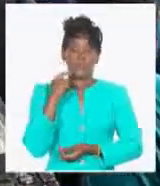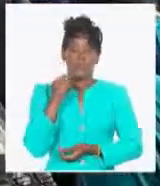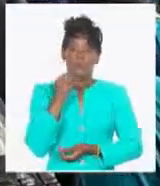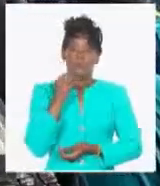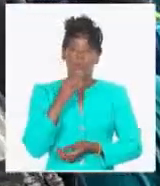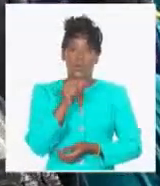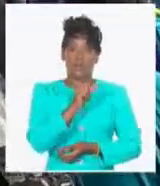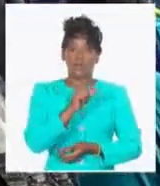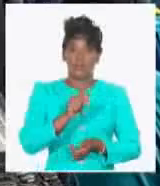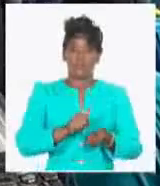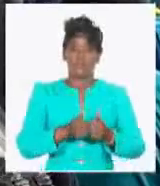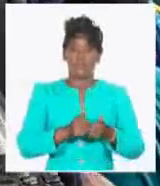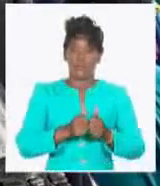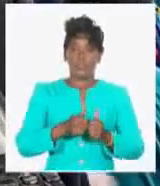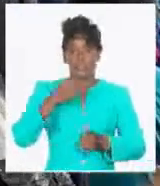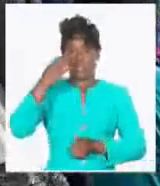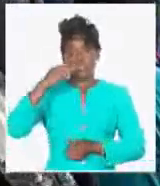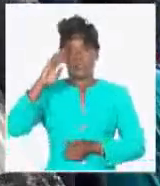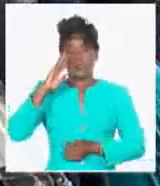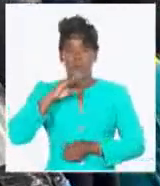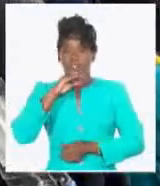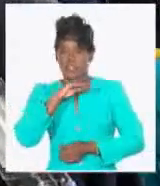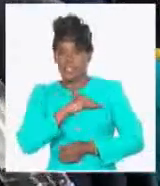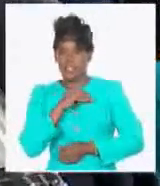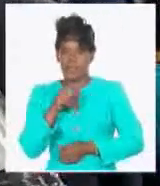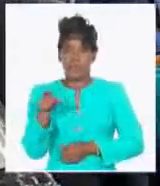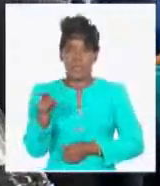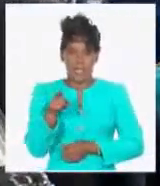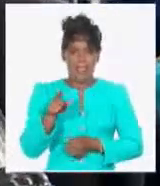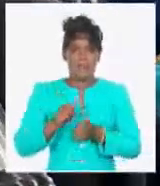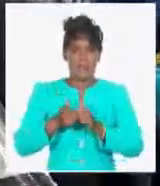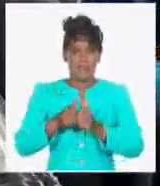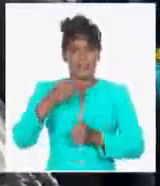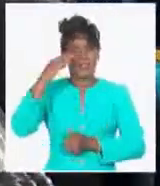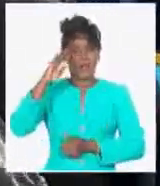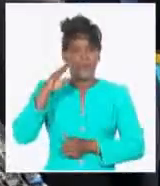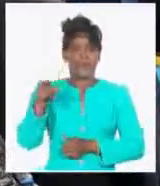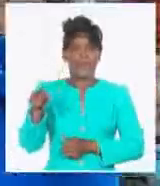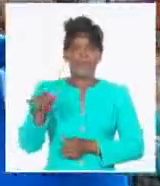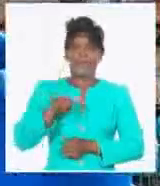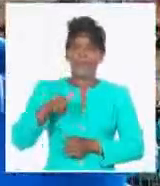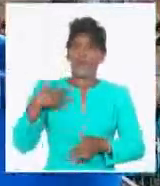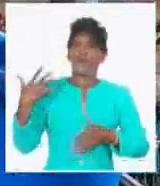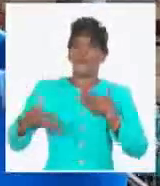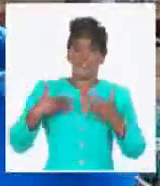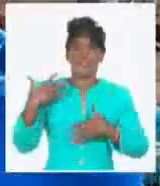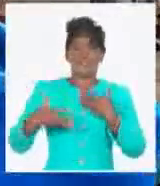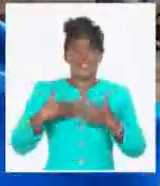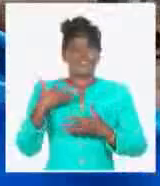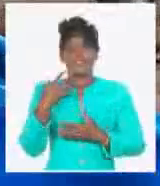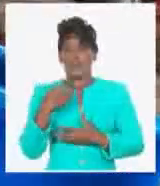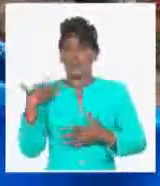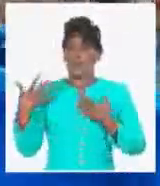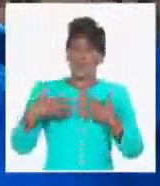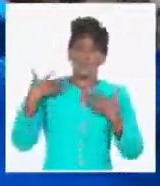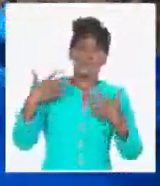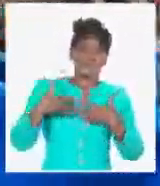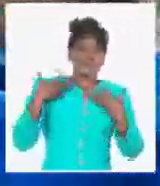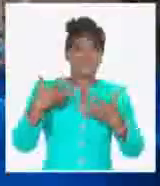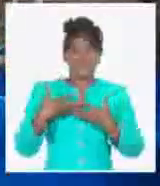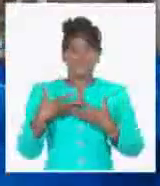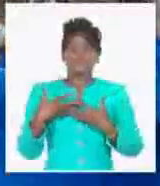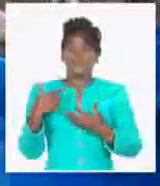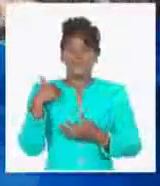atletas cubanos son contentos también. Antes los Juegos y entonces más después de